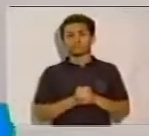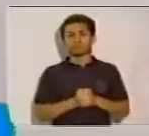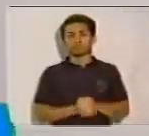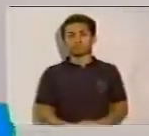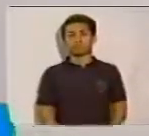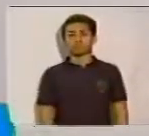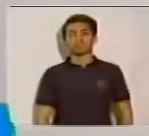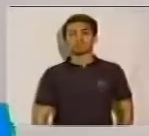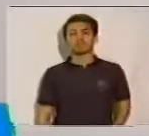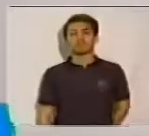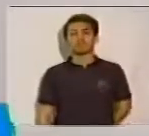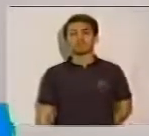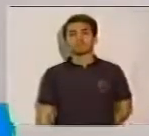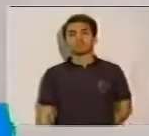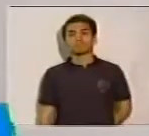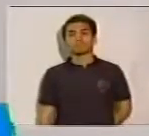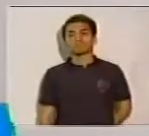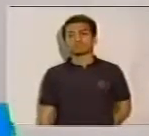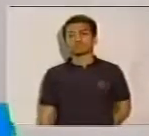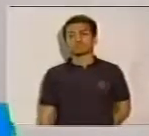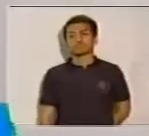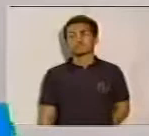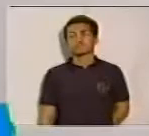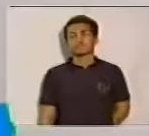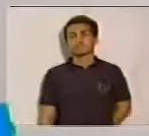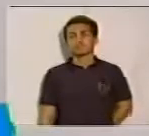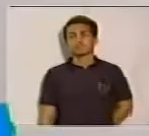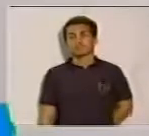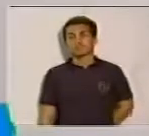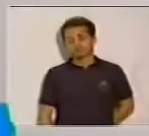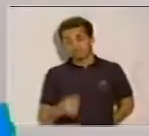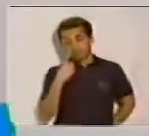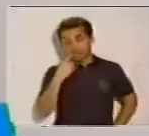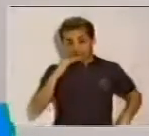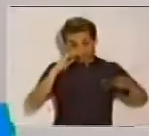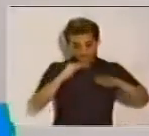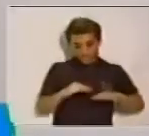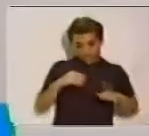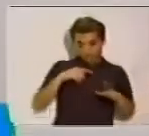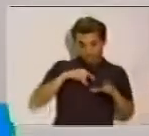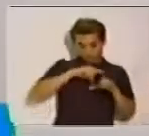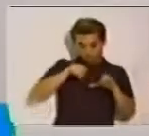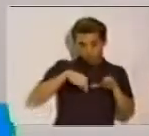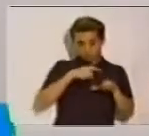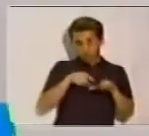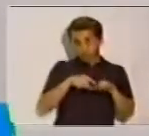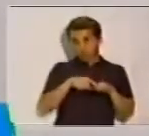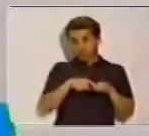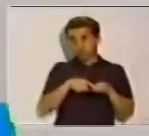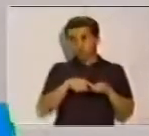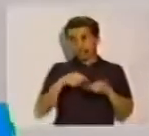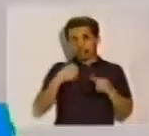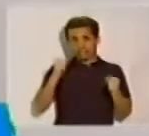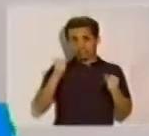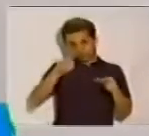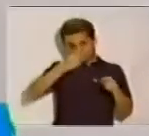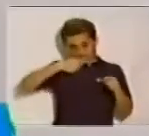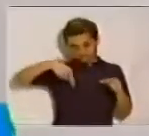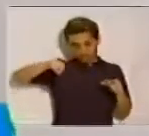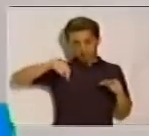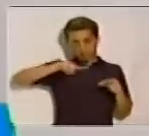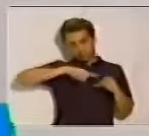Les voy a dar una pista. Primero estábamos en el punto más bajo. Construimos la circunferencia de acá.